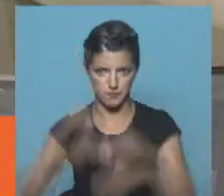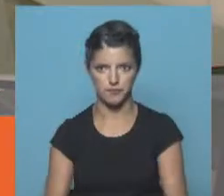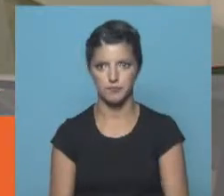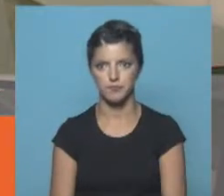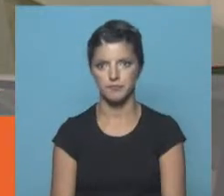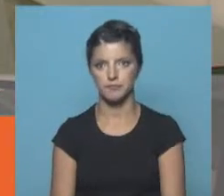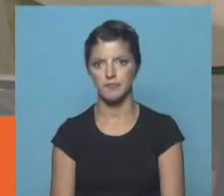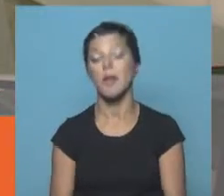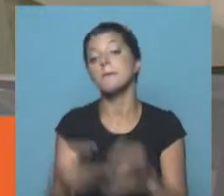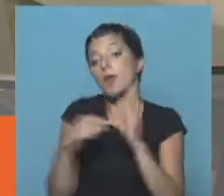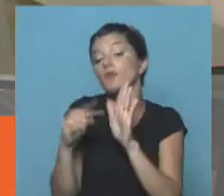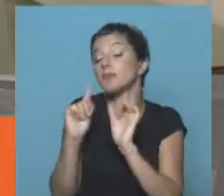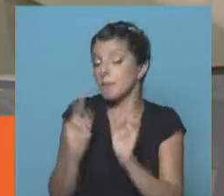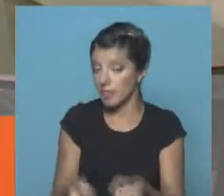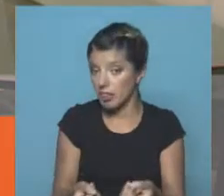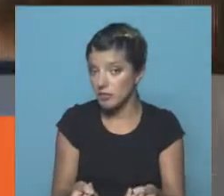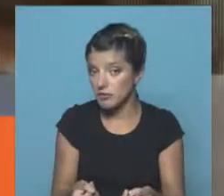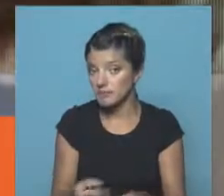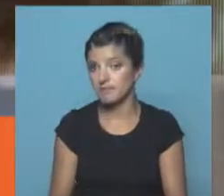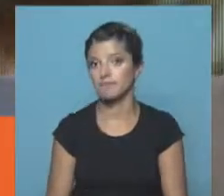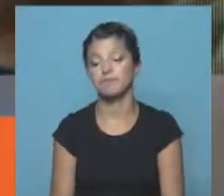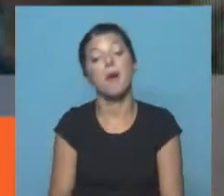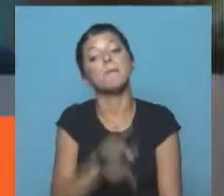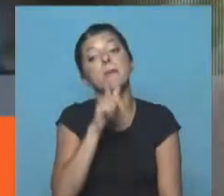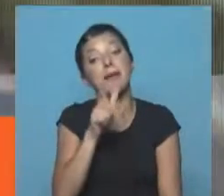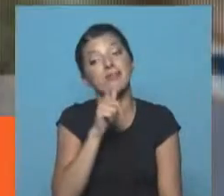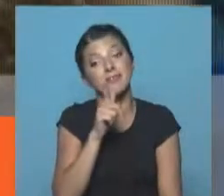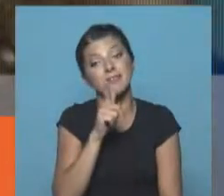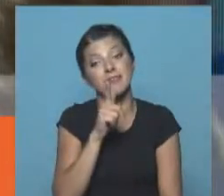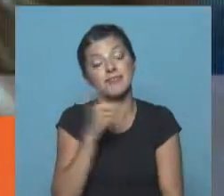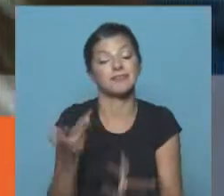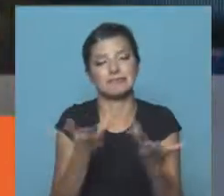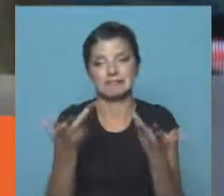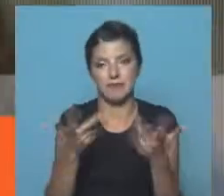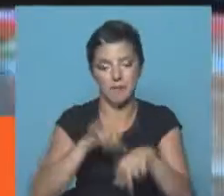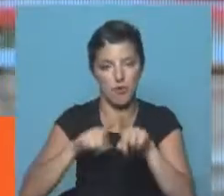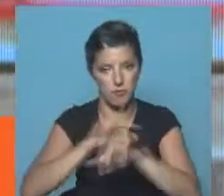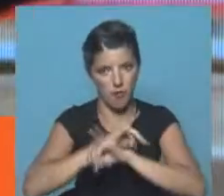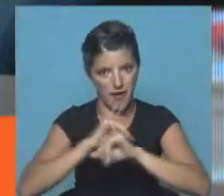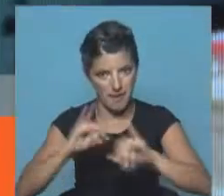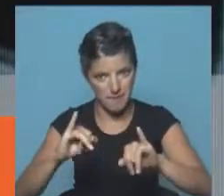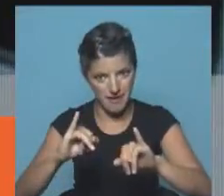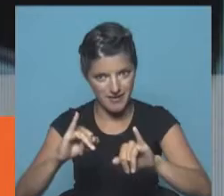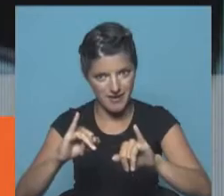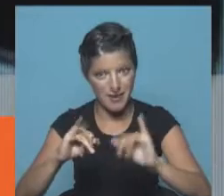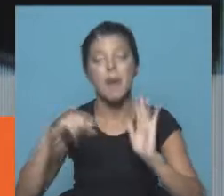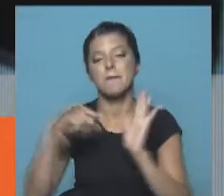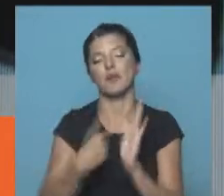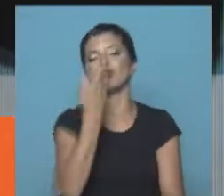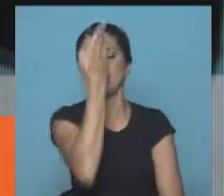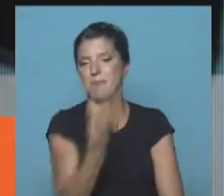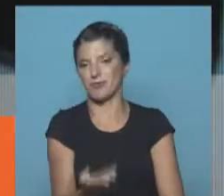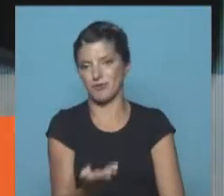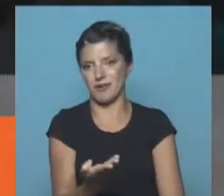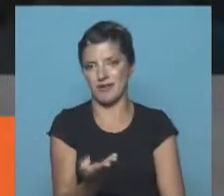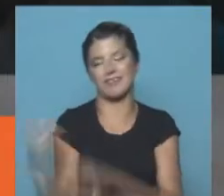Sí, por otra parte, me parece que es un outsider en campaña, pero es un personaje que pertenece